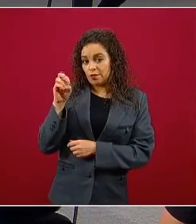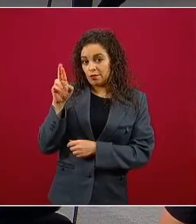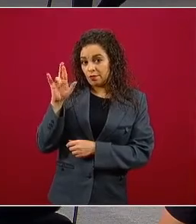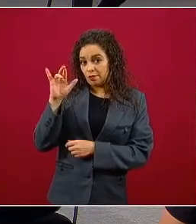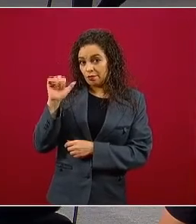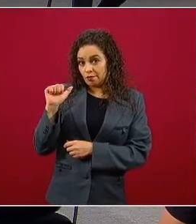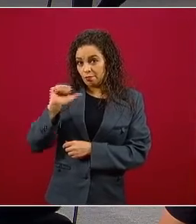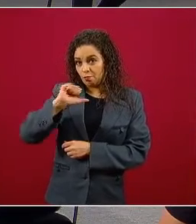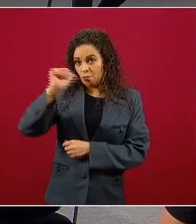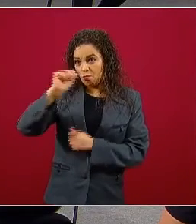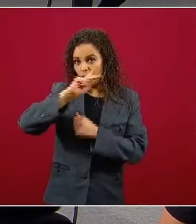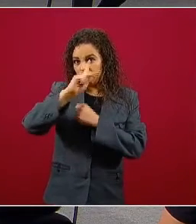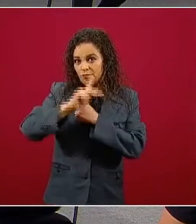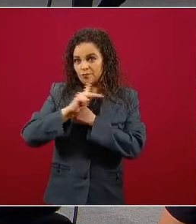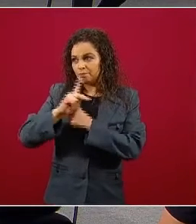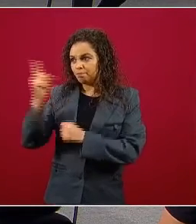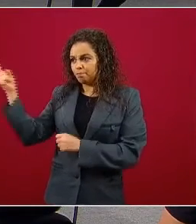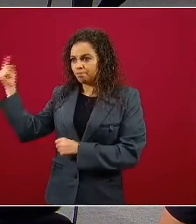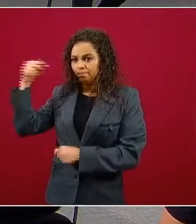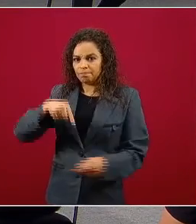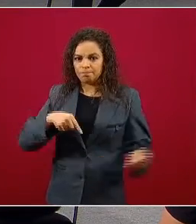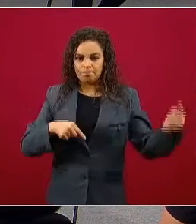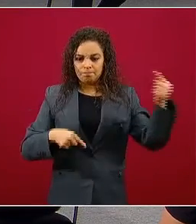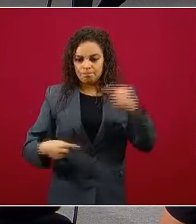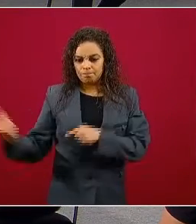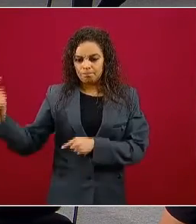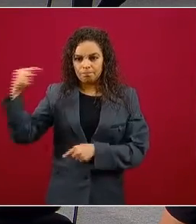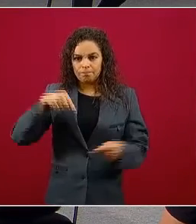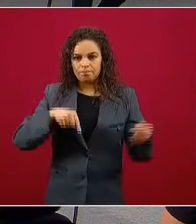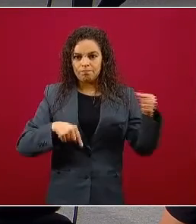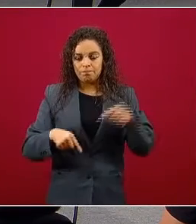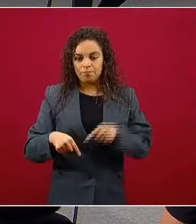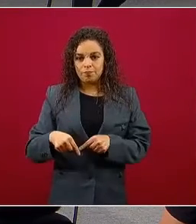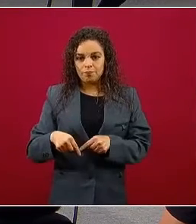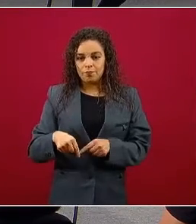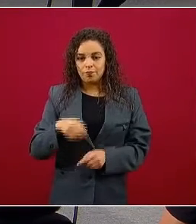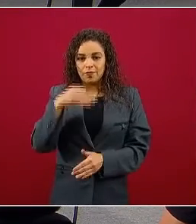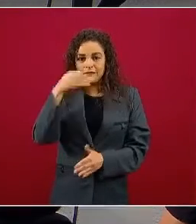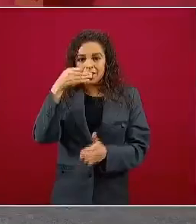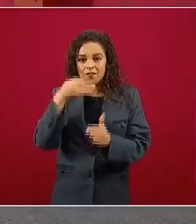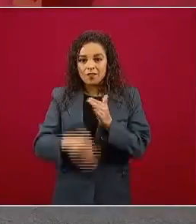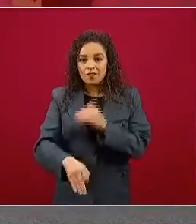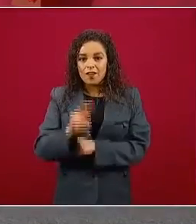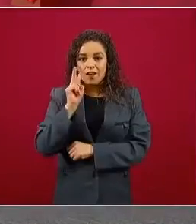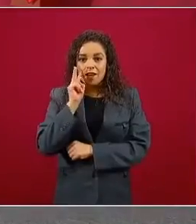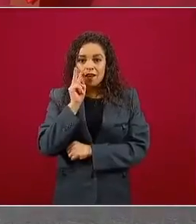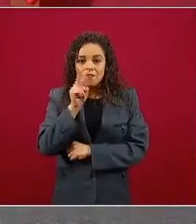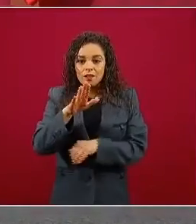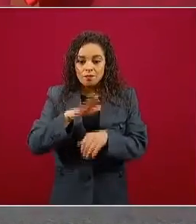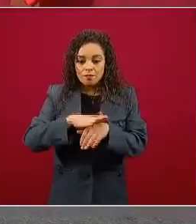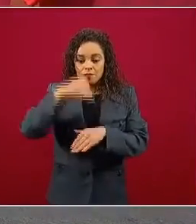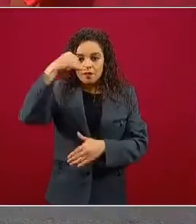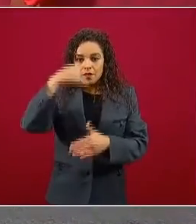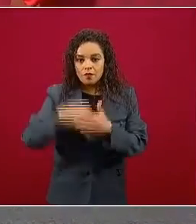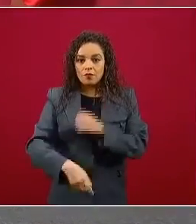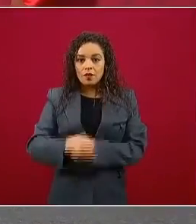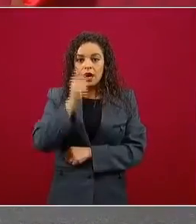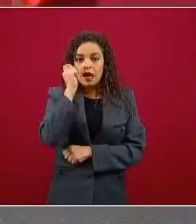de otras partes que no toman en cuenta nuestra realidad, nuestras culturas,